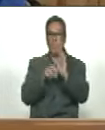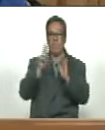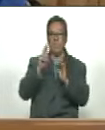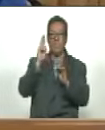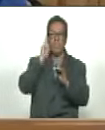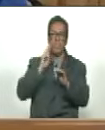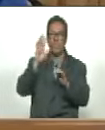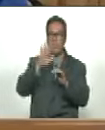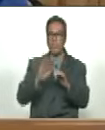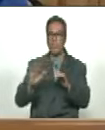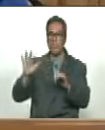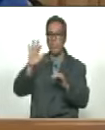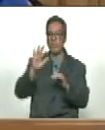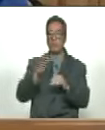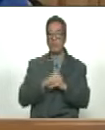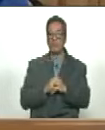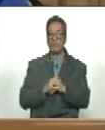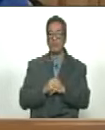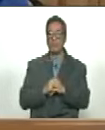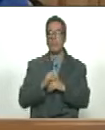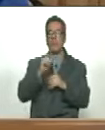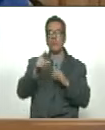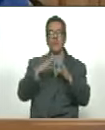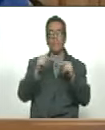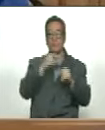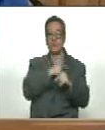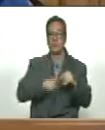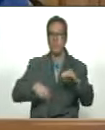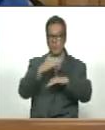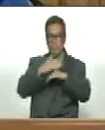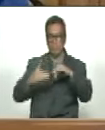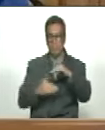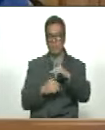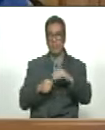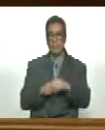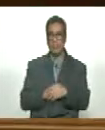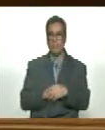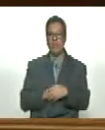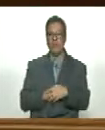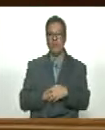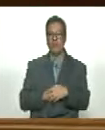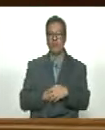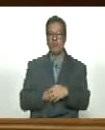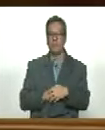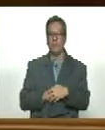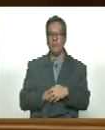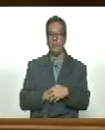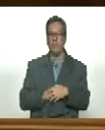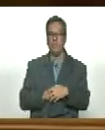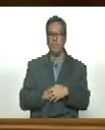de la República Bolivariana de Venezuela. Es todo, ciudadano vicepresidente.